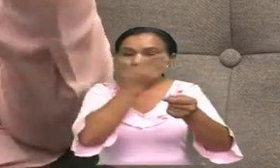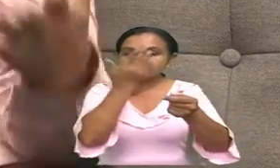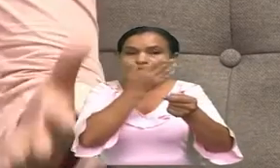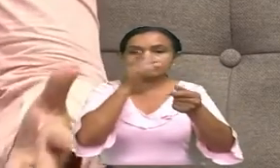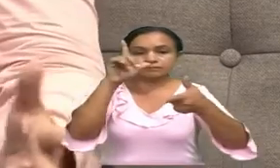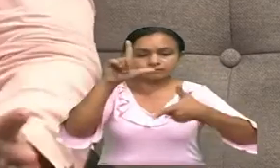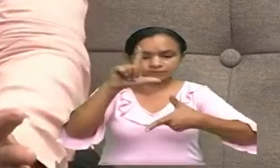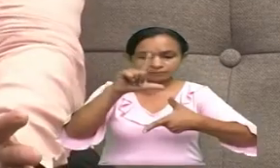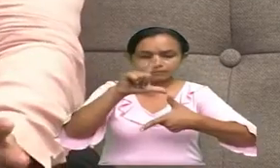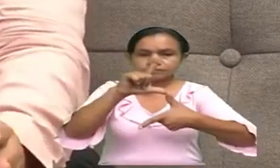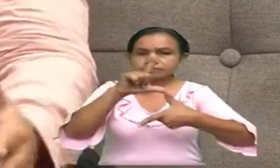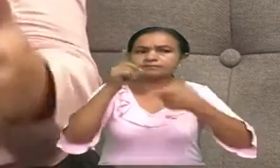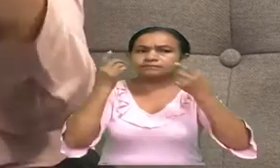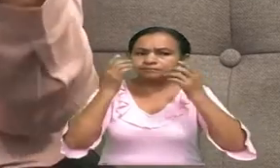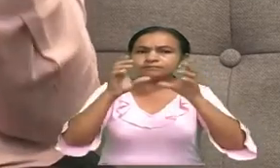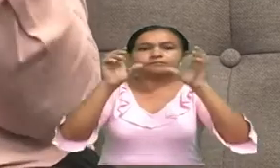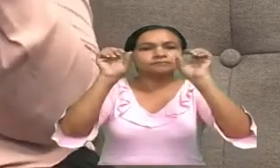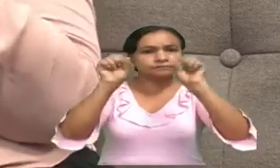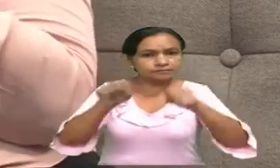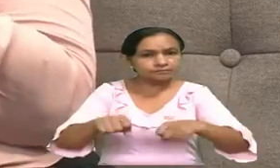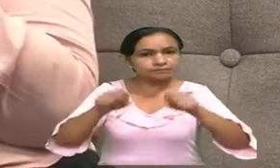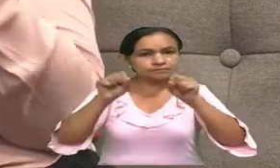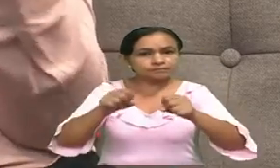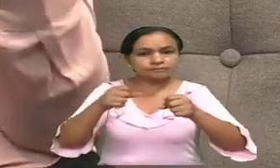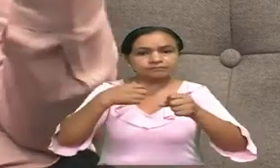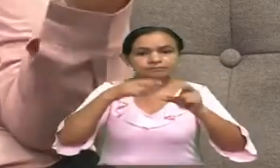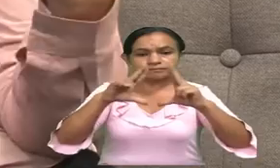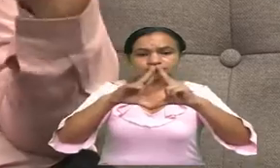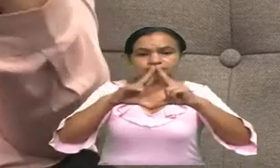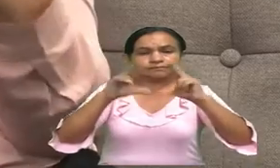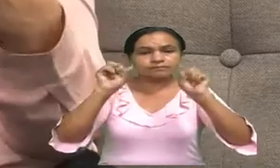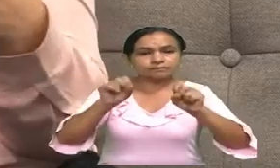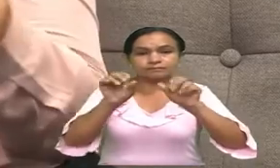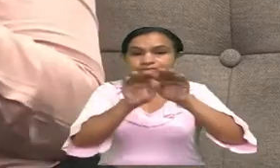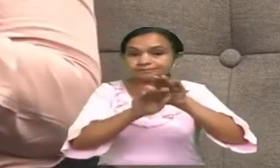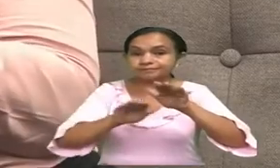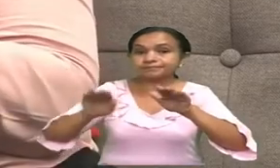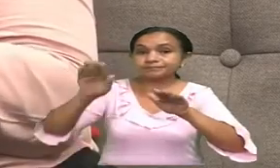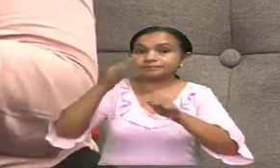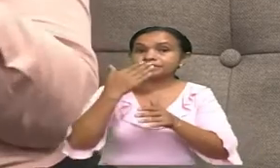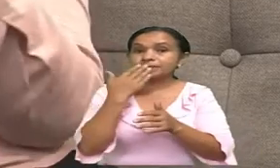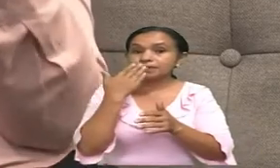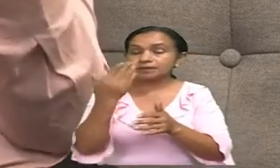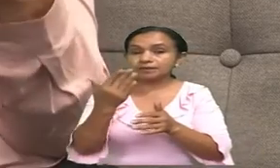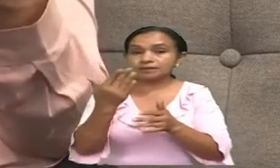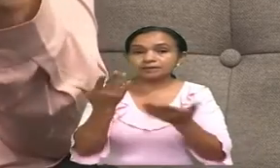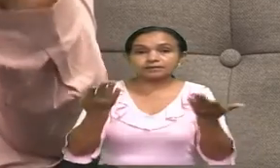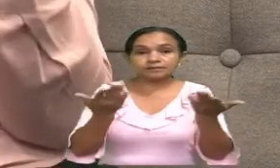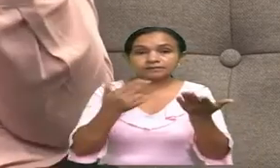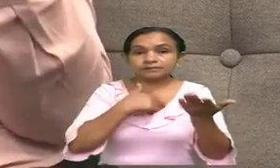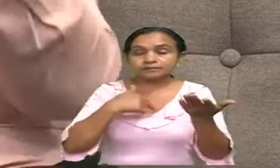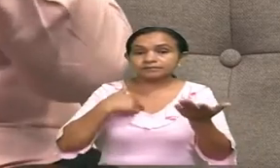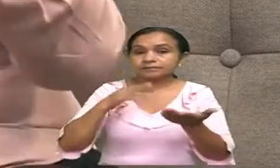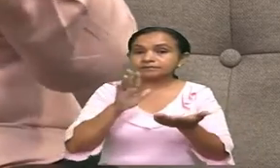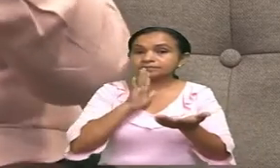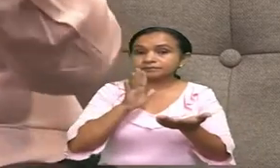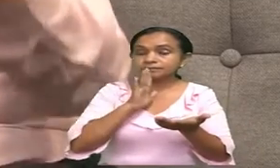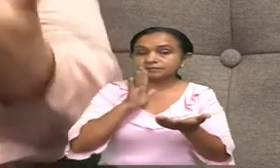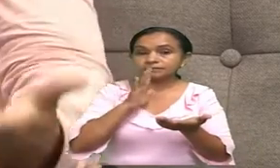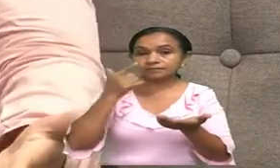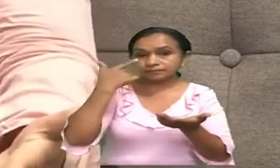de Latinoamérica y el Caribe. Entonces, eso nos da a nosotros todavía mucho más oportunidades, porque ya no solo estamos hablando de